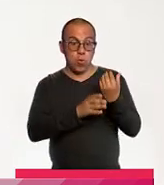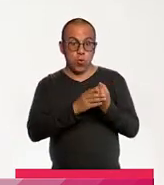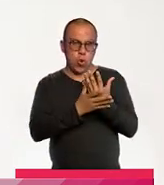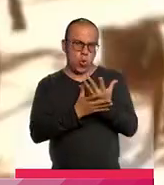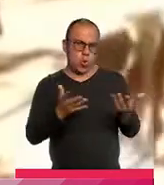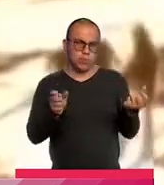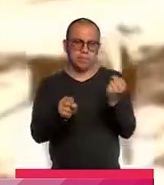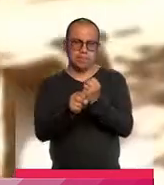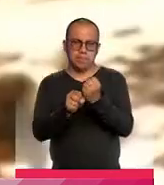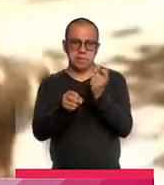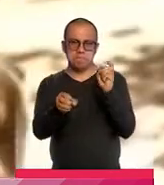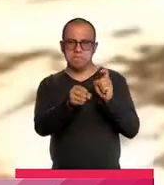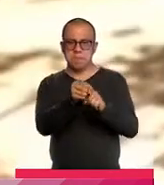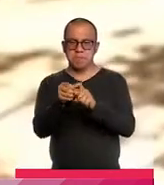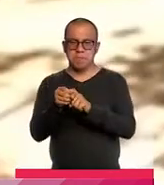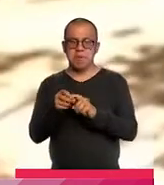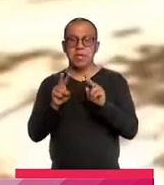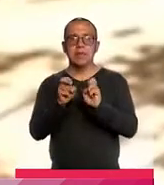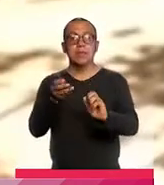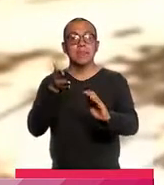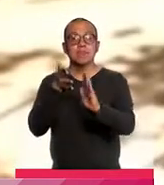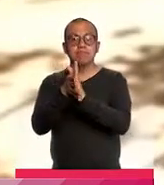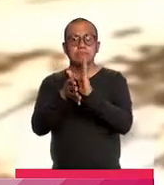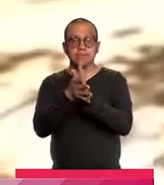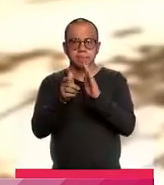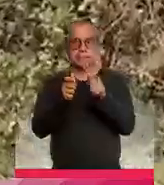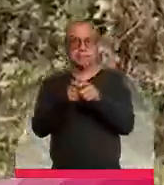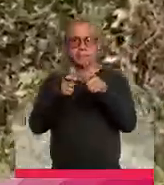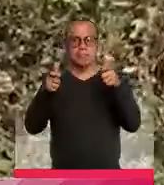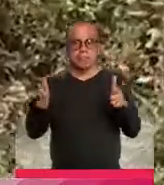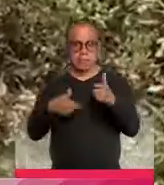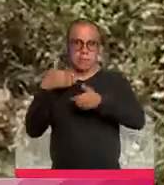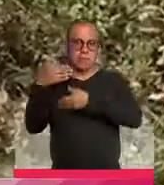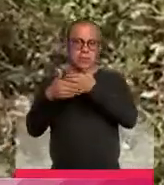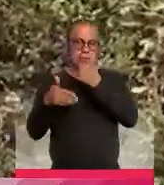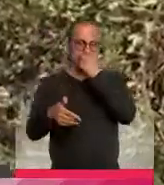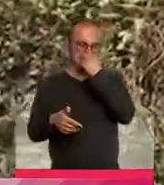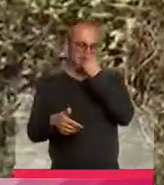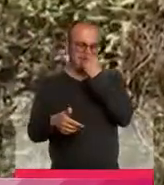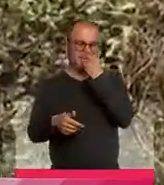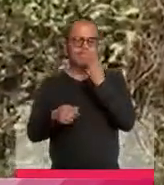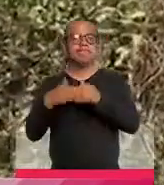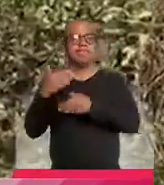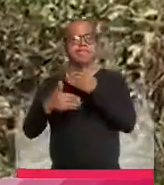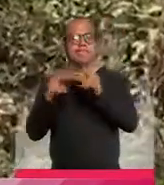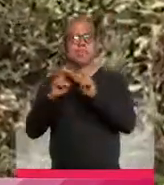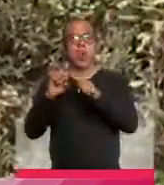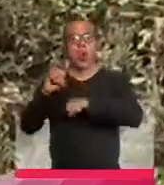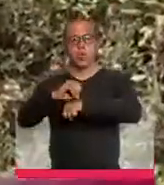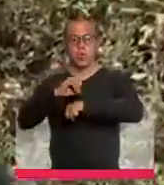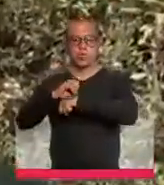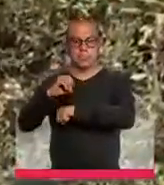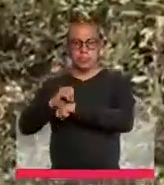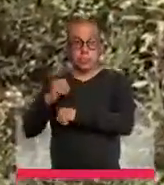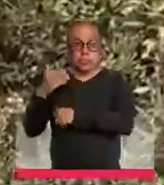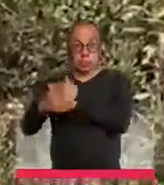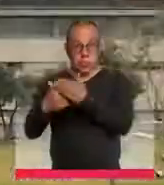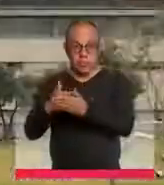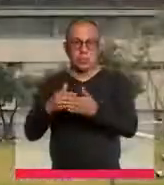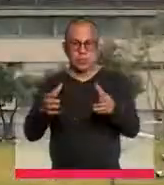mercado laboral. Además, según el informe, se podría incrementar el reclutamiento de menores por parte de organizaciones ilegales.